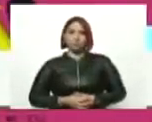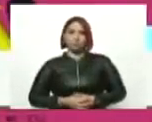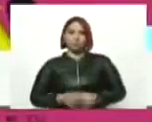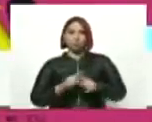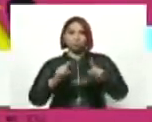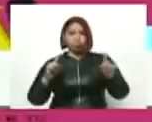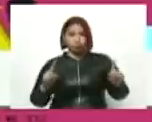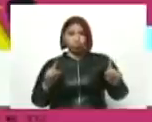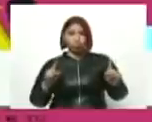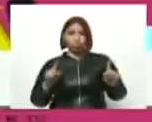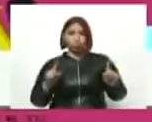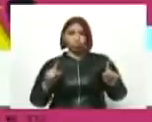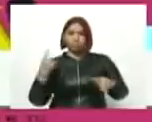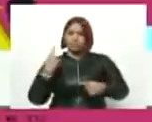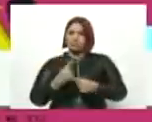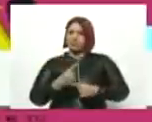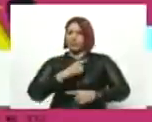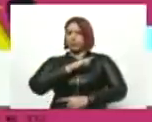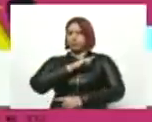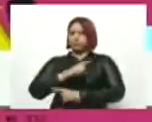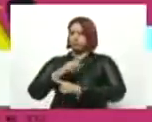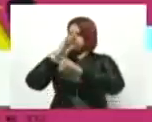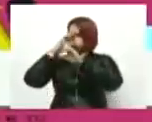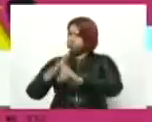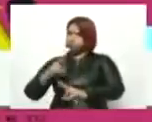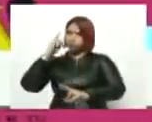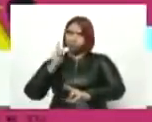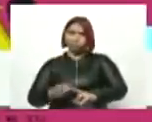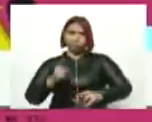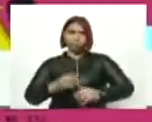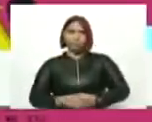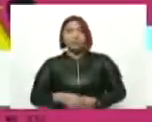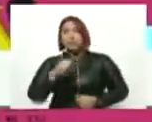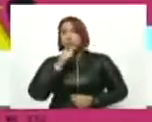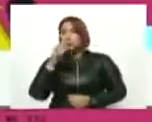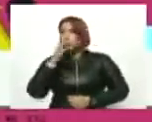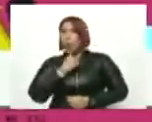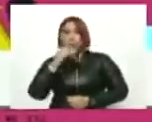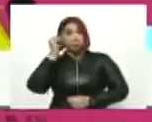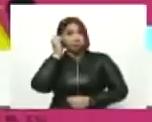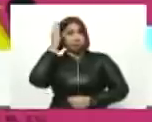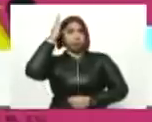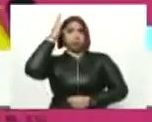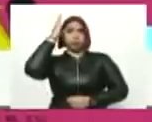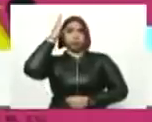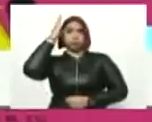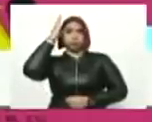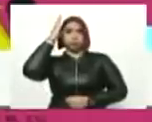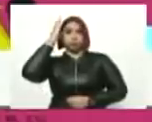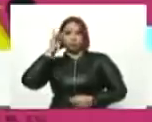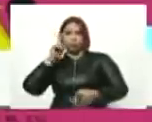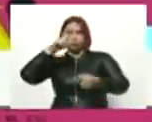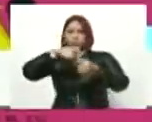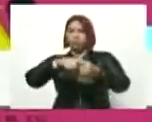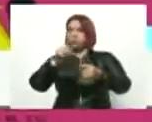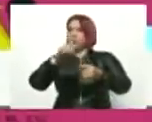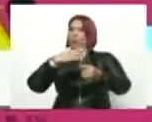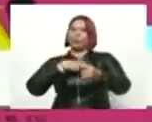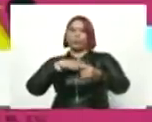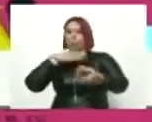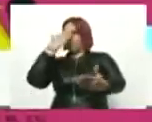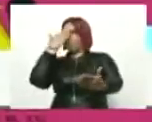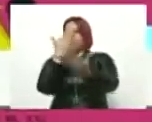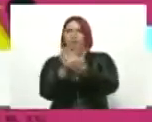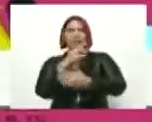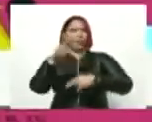para que sea de obligatorio cumplimiento. Quien no sea capaz de encuadrarse ahí, no puede estar al frente